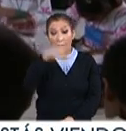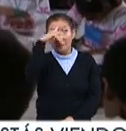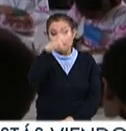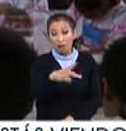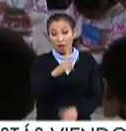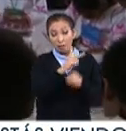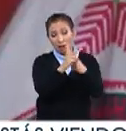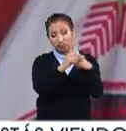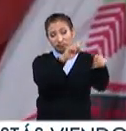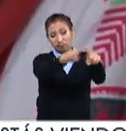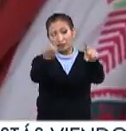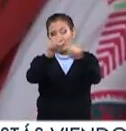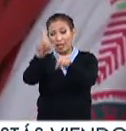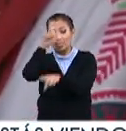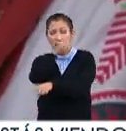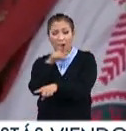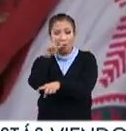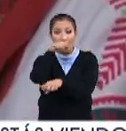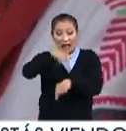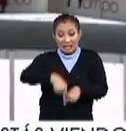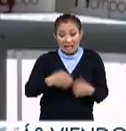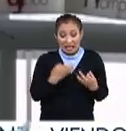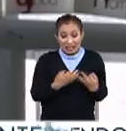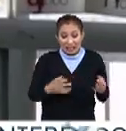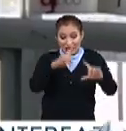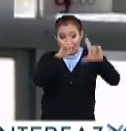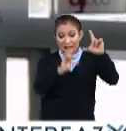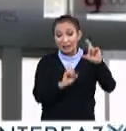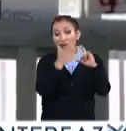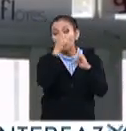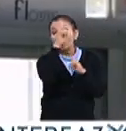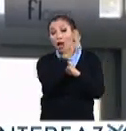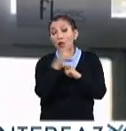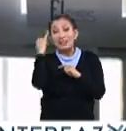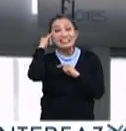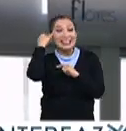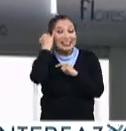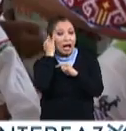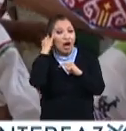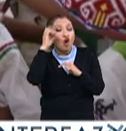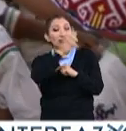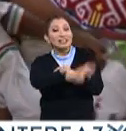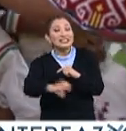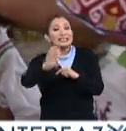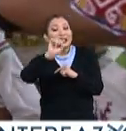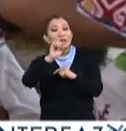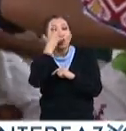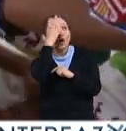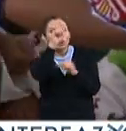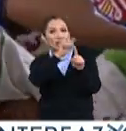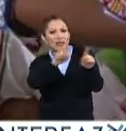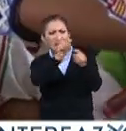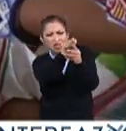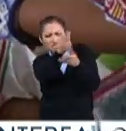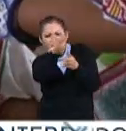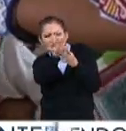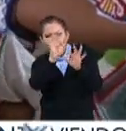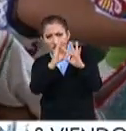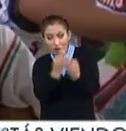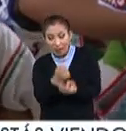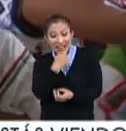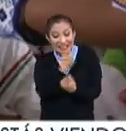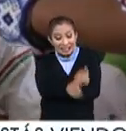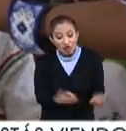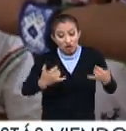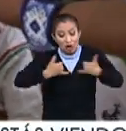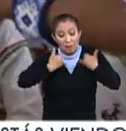México es un país multilingüe. En nuestro territorio hay 68 lenguas indígenas con 364 variantes. A los